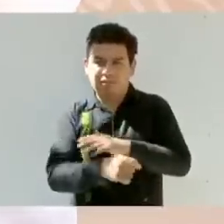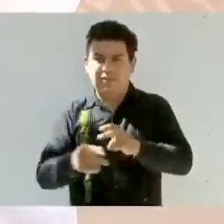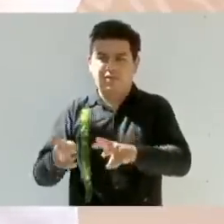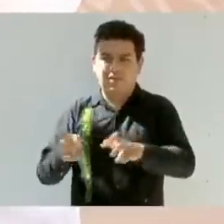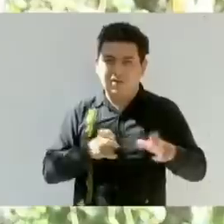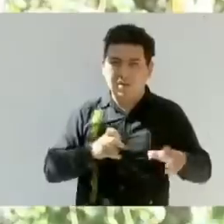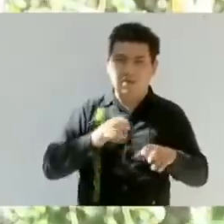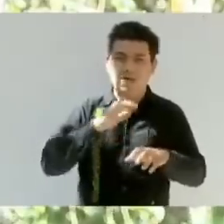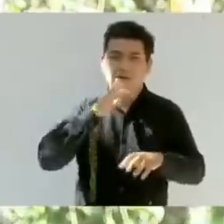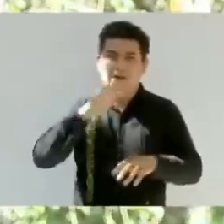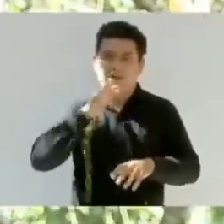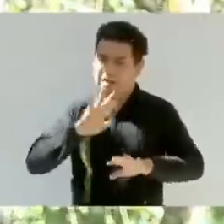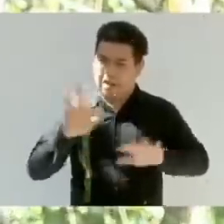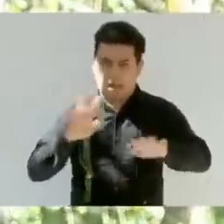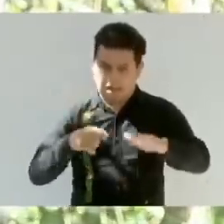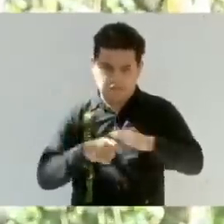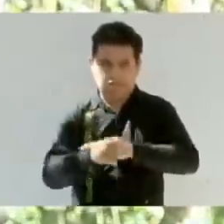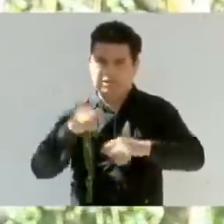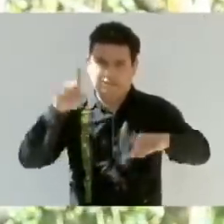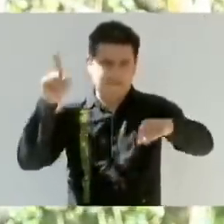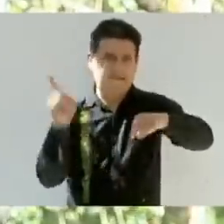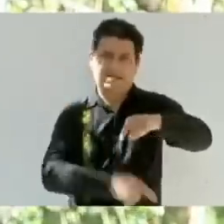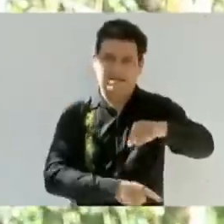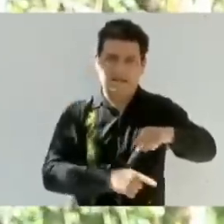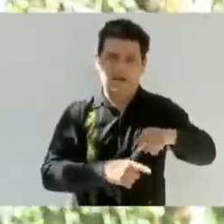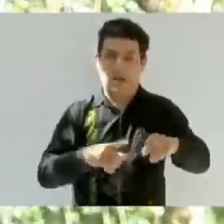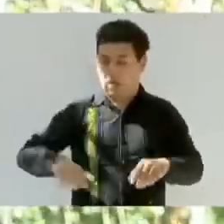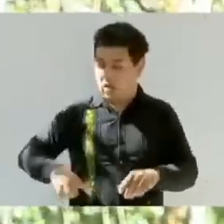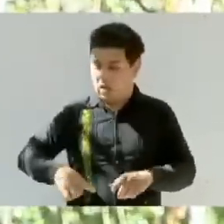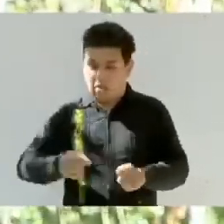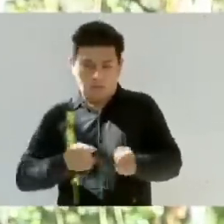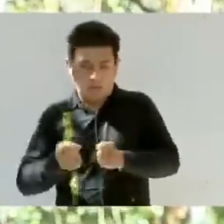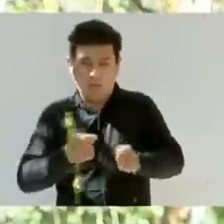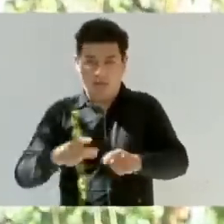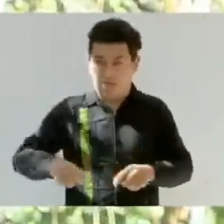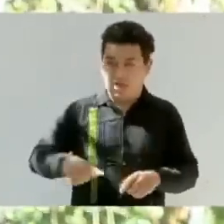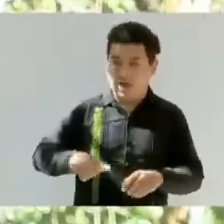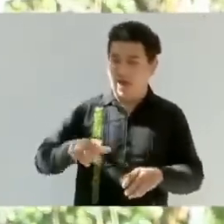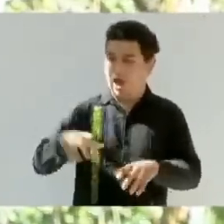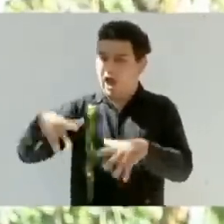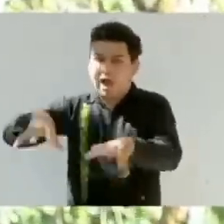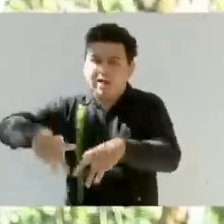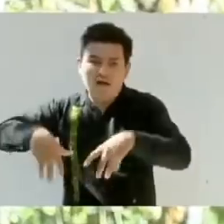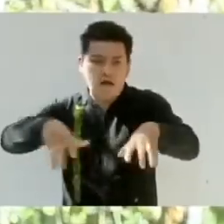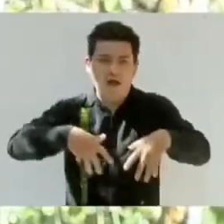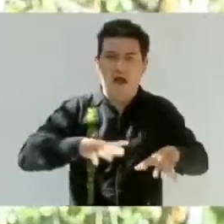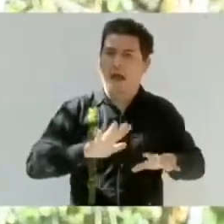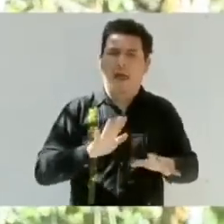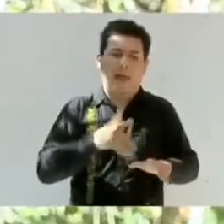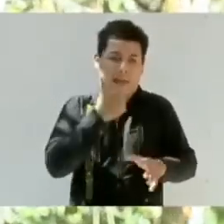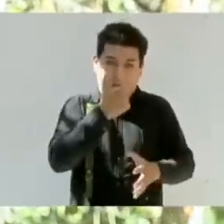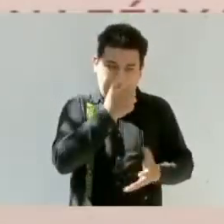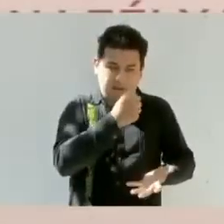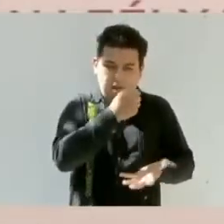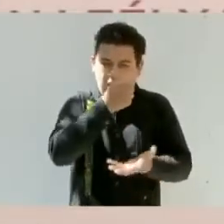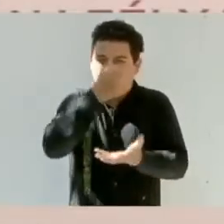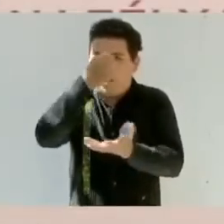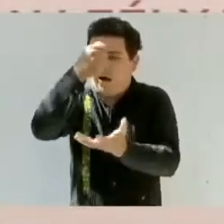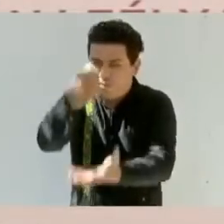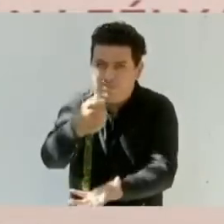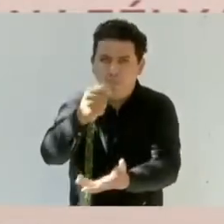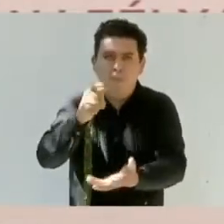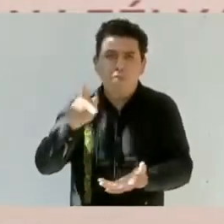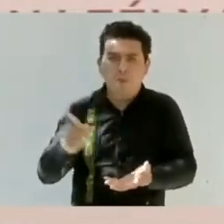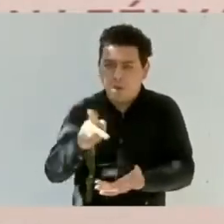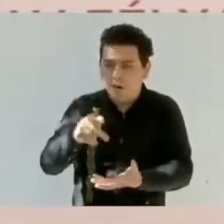Y si no hay corrupción y no hay lujos en el gobierno, el presupuesto alcanza.